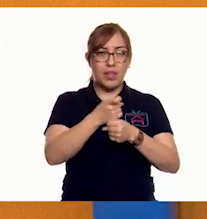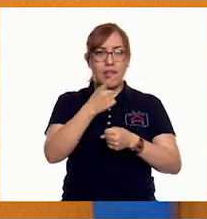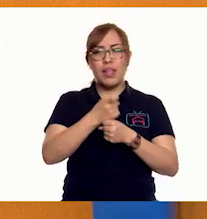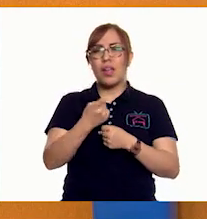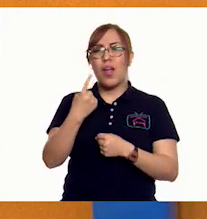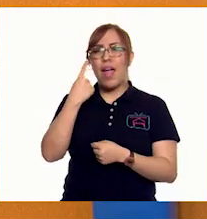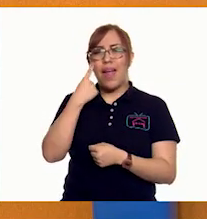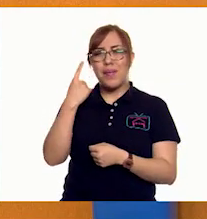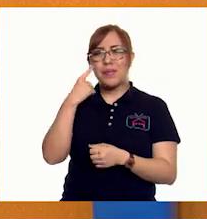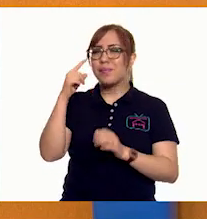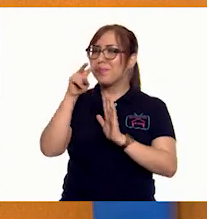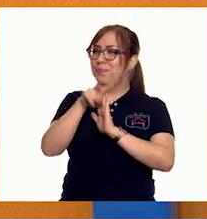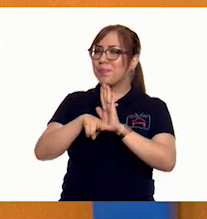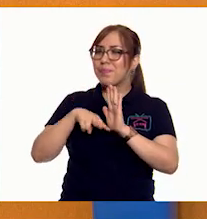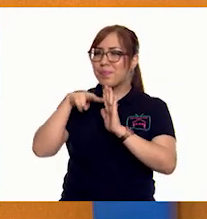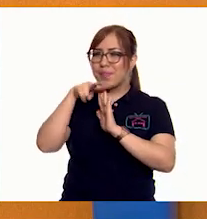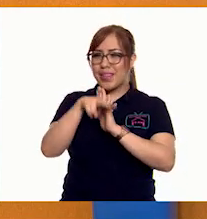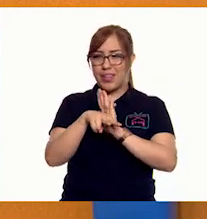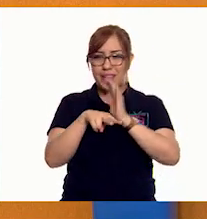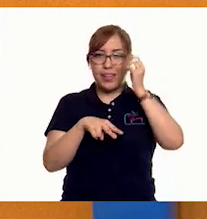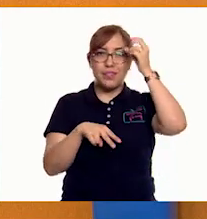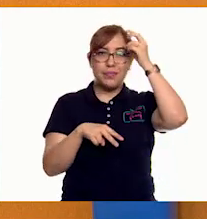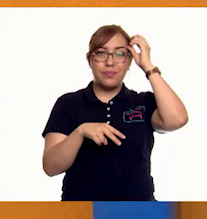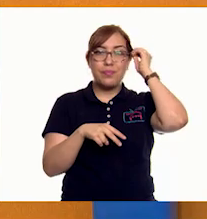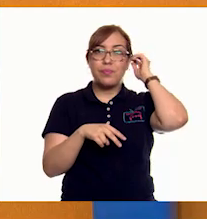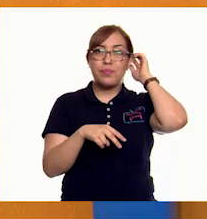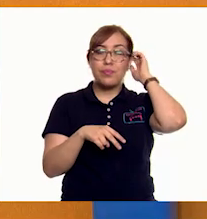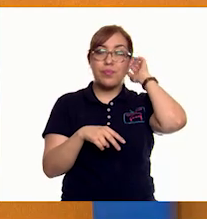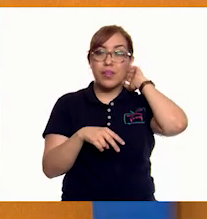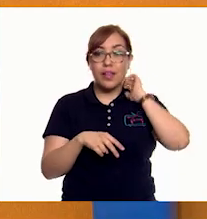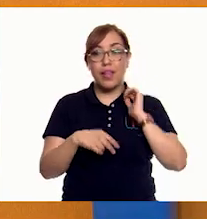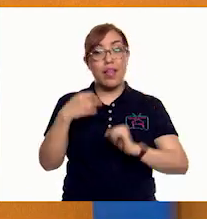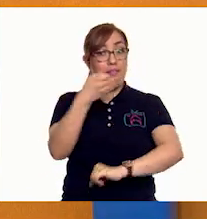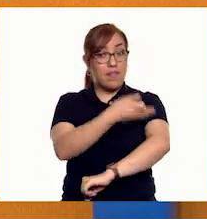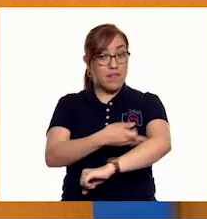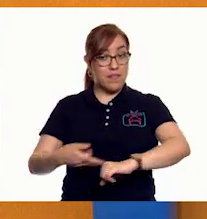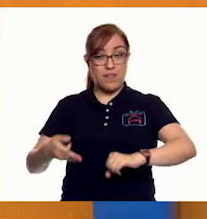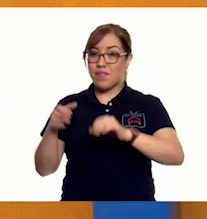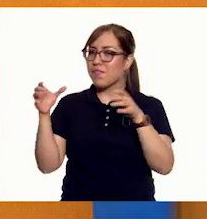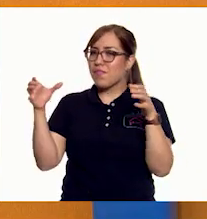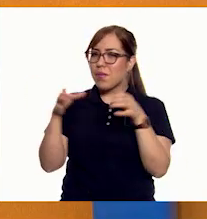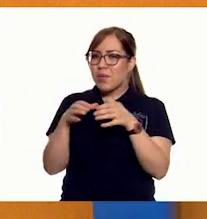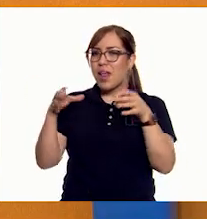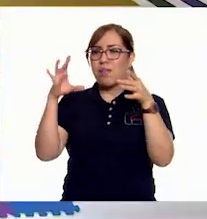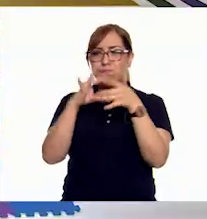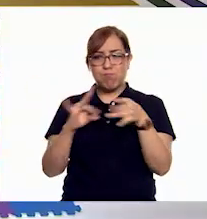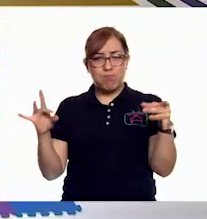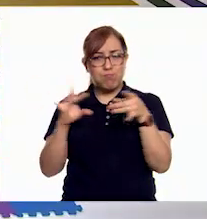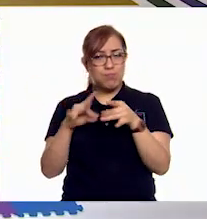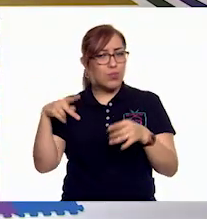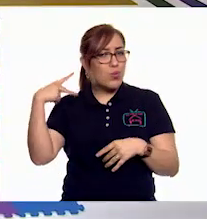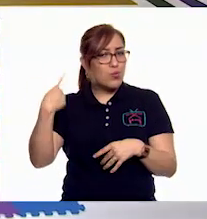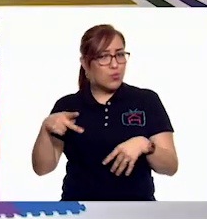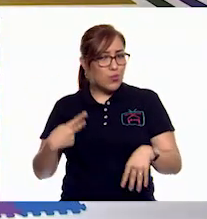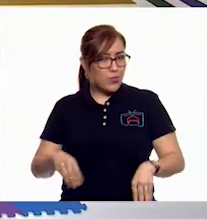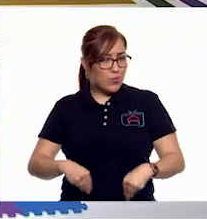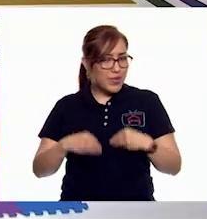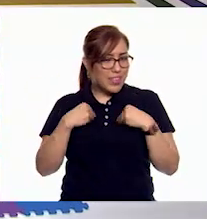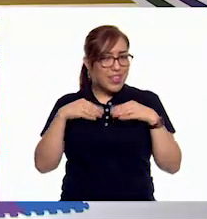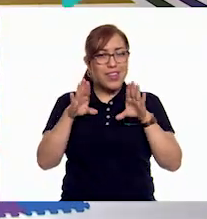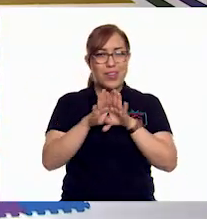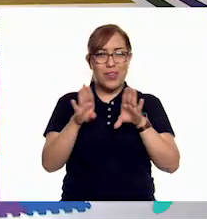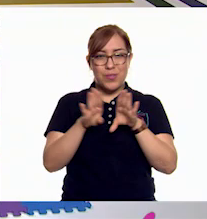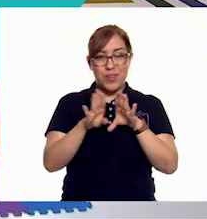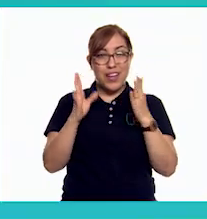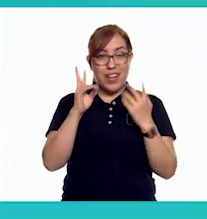video donde una familia de chocholtecos nos muestran cómo es su día a día? Vamos a verlo. Ah, me parece muy bien. No había escuchado ya hablar de